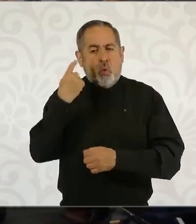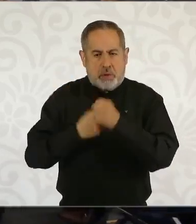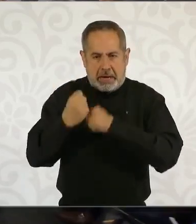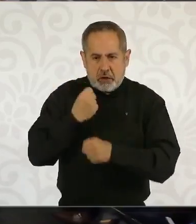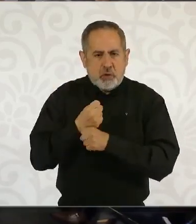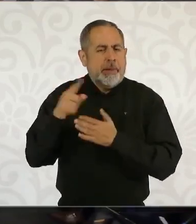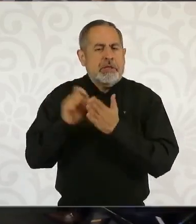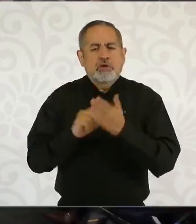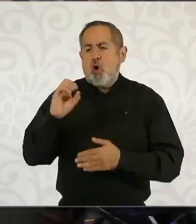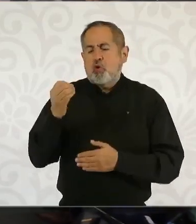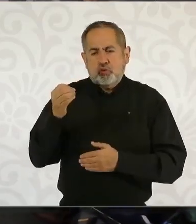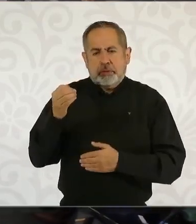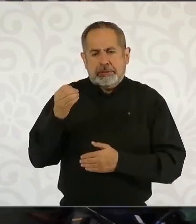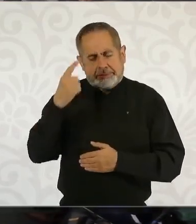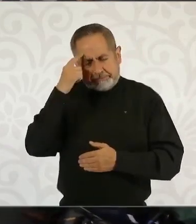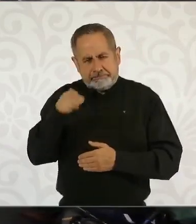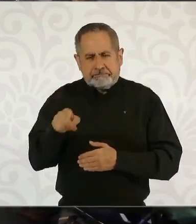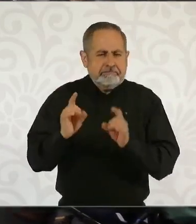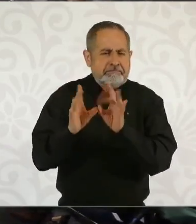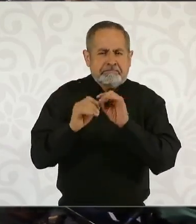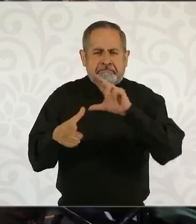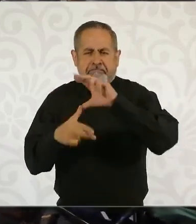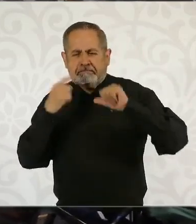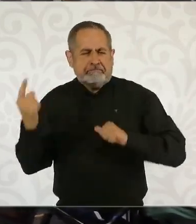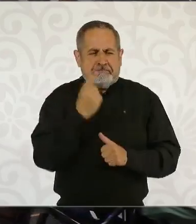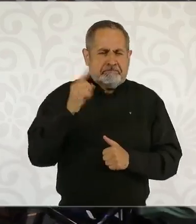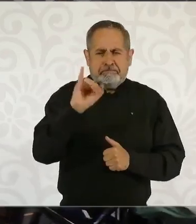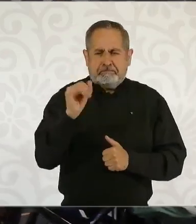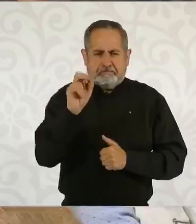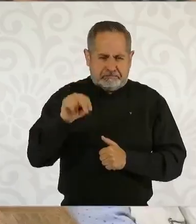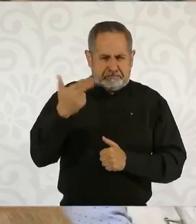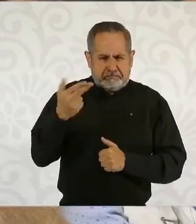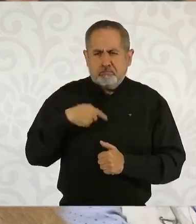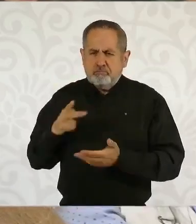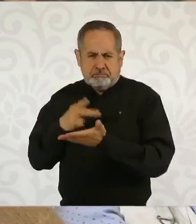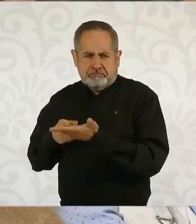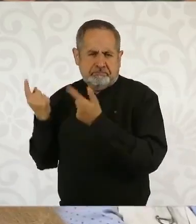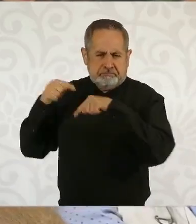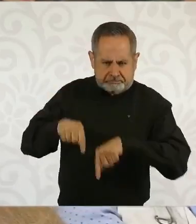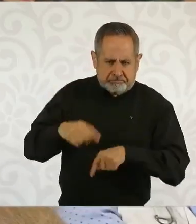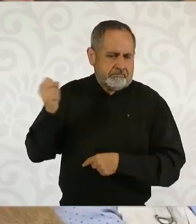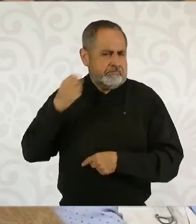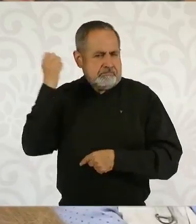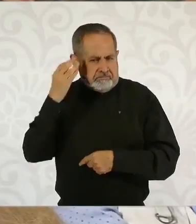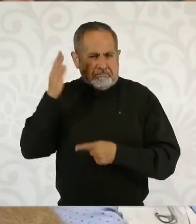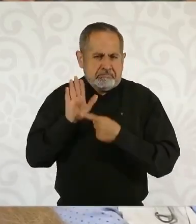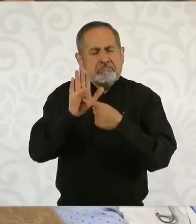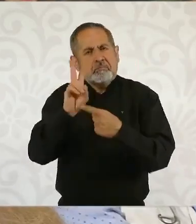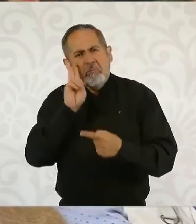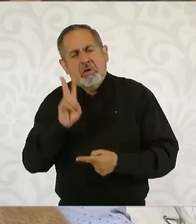el mes de octubre, después de las secuelas del huracán John, estuvimos viniendo acá a la mañanera para ver si se